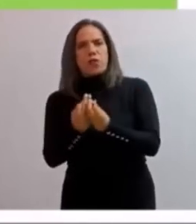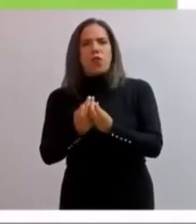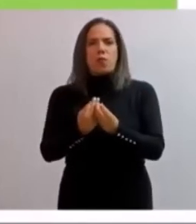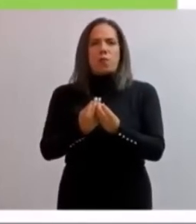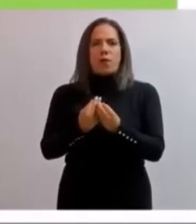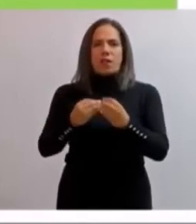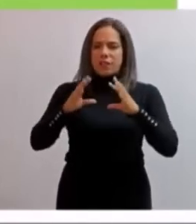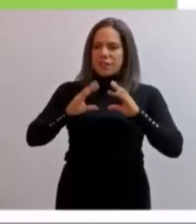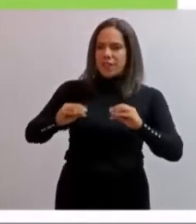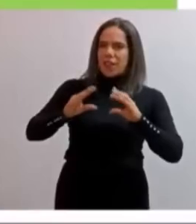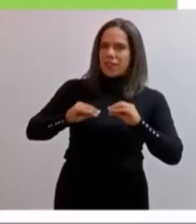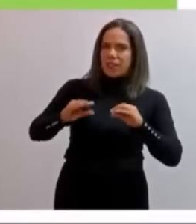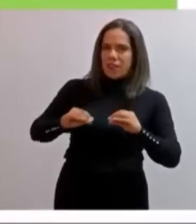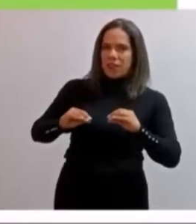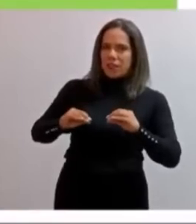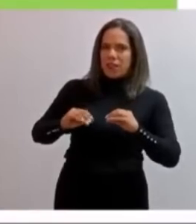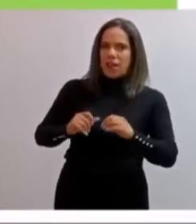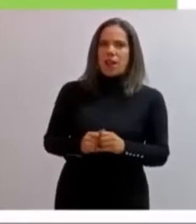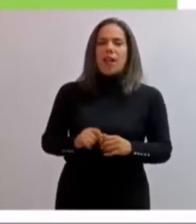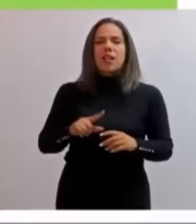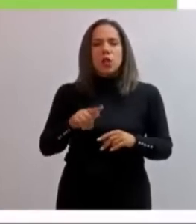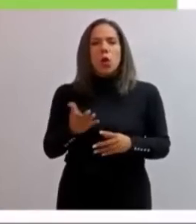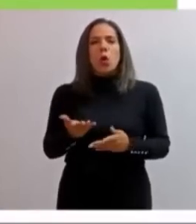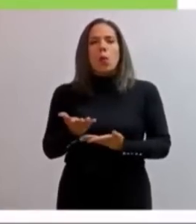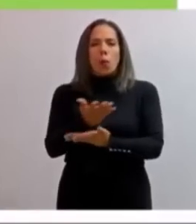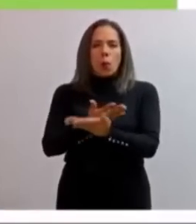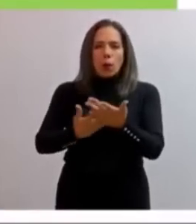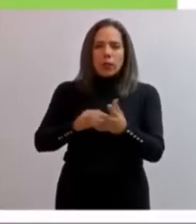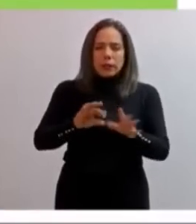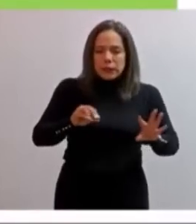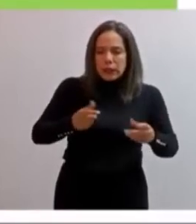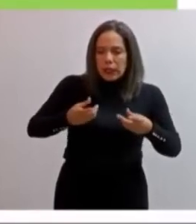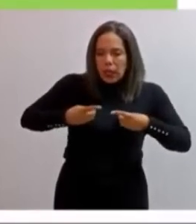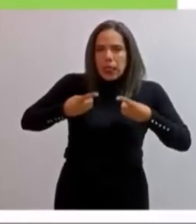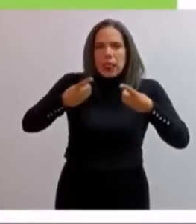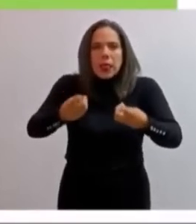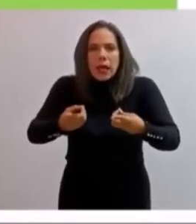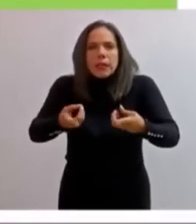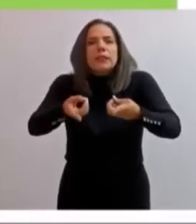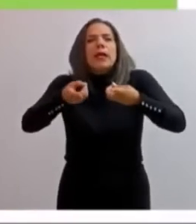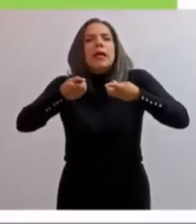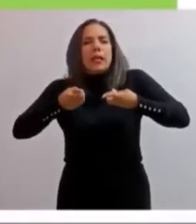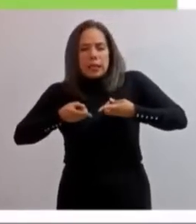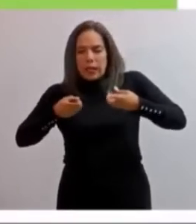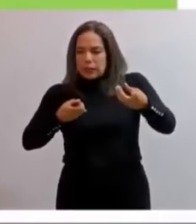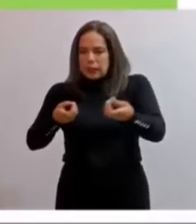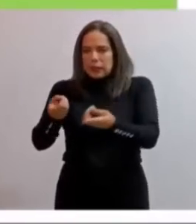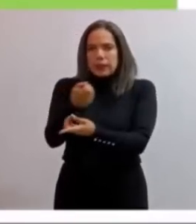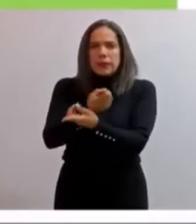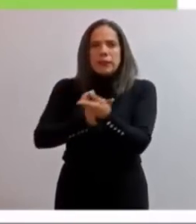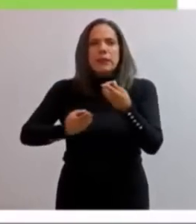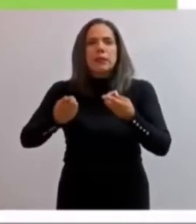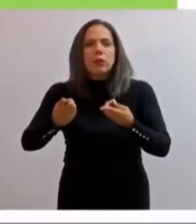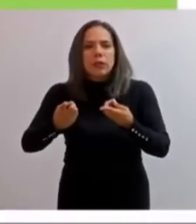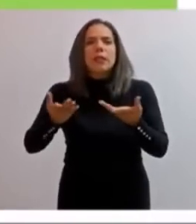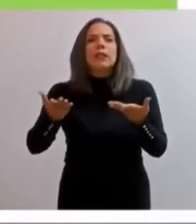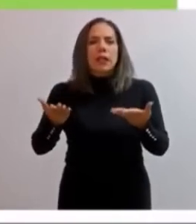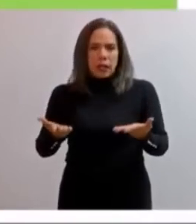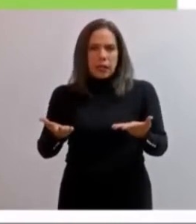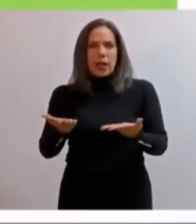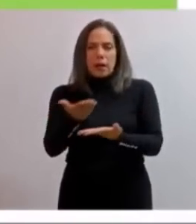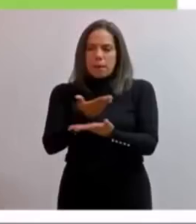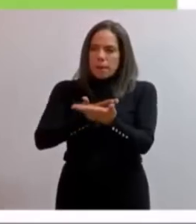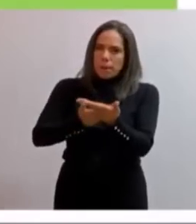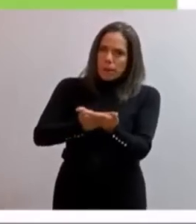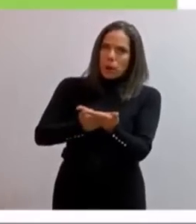diversidad de estudiantes para intercambiar experiencias. Esto lo dice en la página 28. Pero aquí es muy